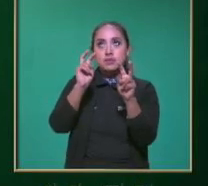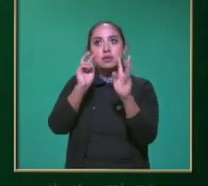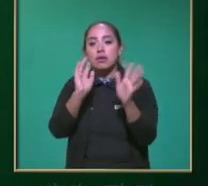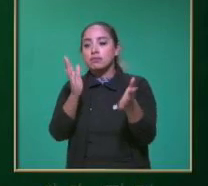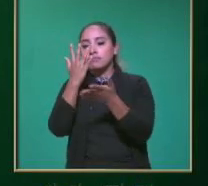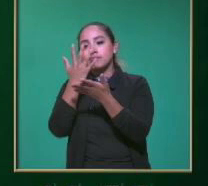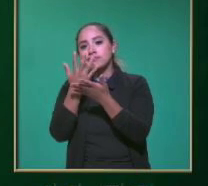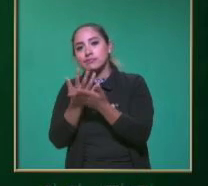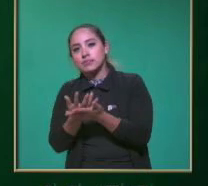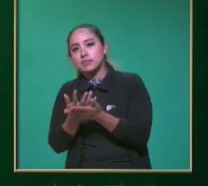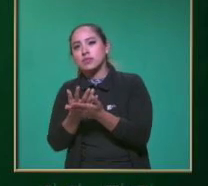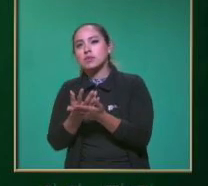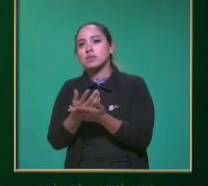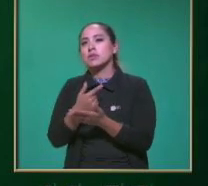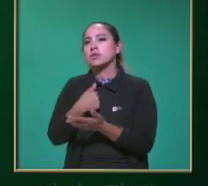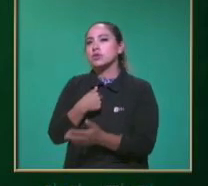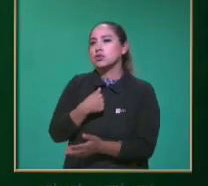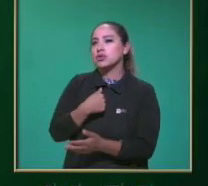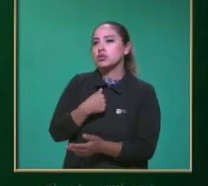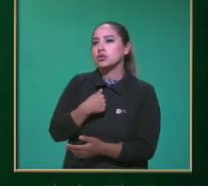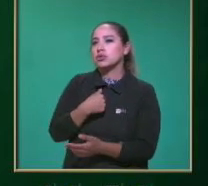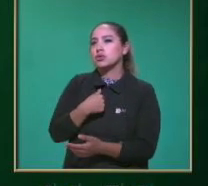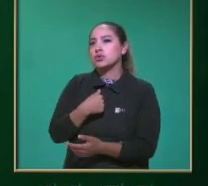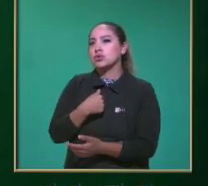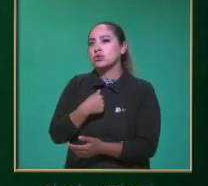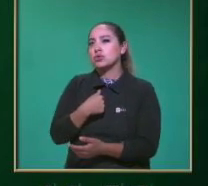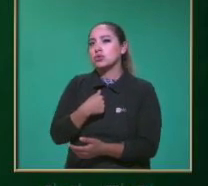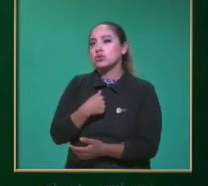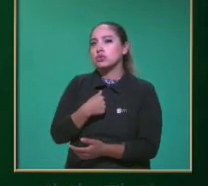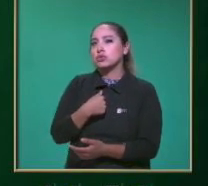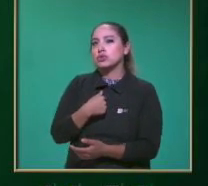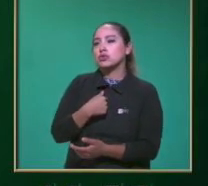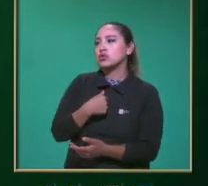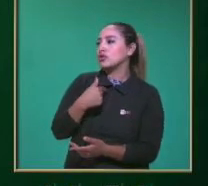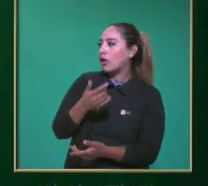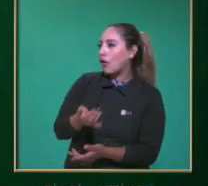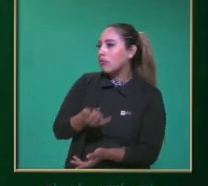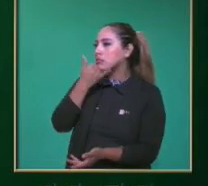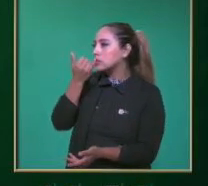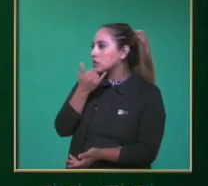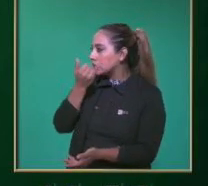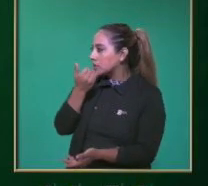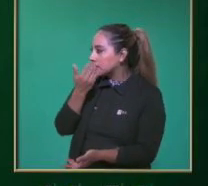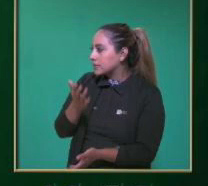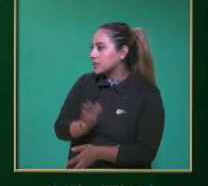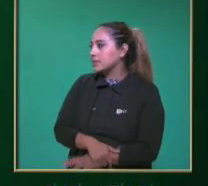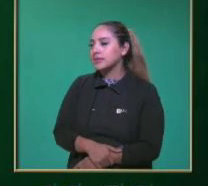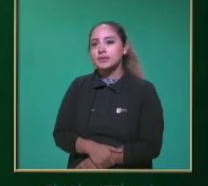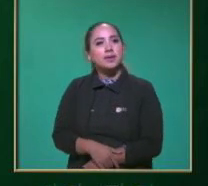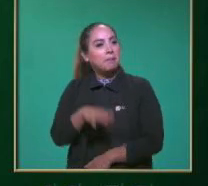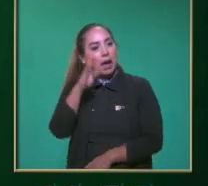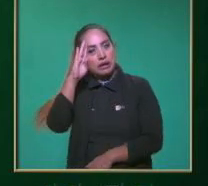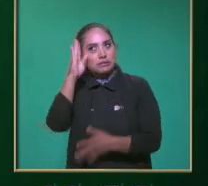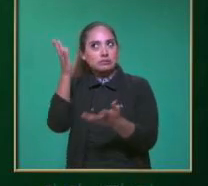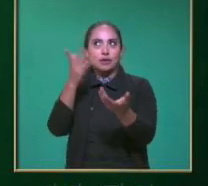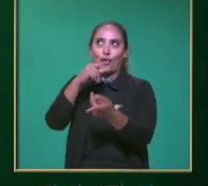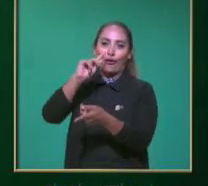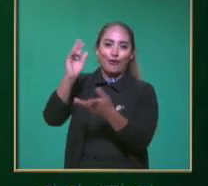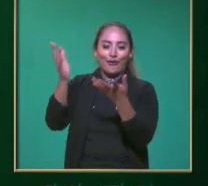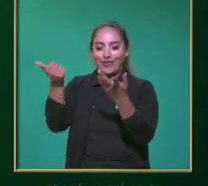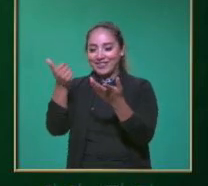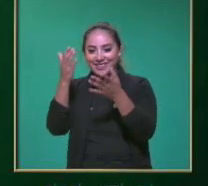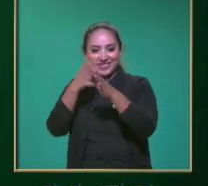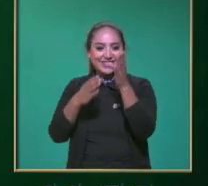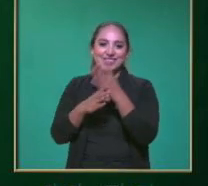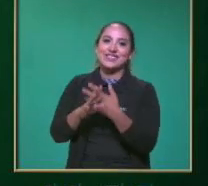Yuli. En vez de encerrar, puse una palomita, ¿ves? No se me distraiga. ¿En qué está pensando, maestra? Ay, ¿quién sabe en qué estoy pensando? Eso me pasa por no seguir